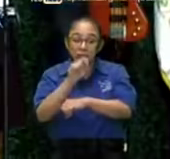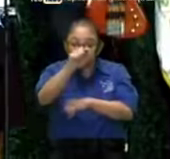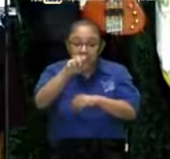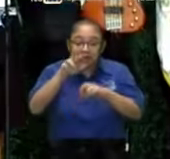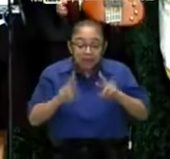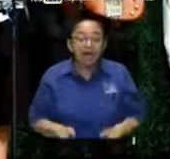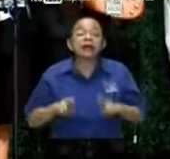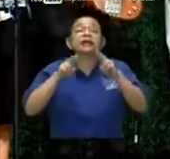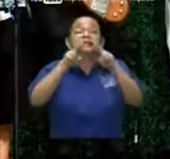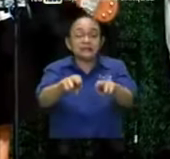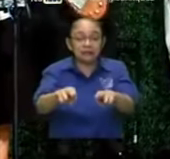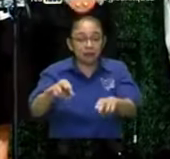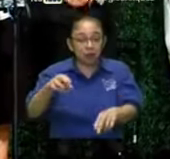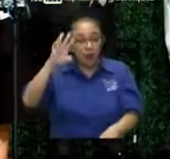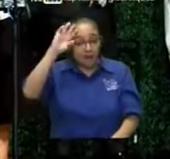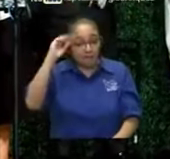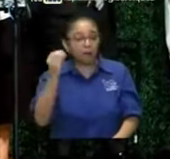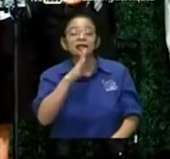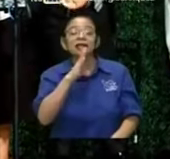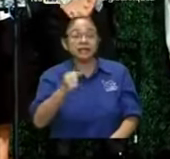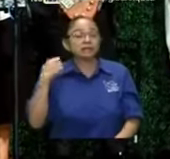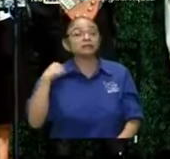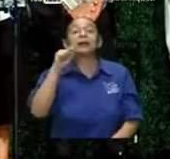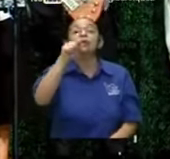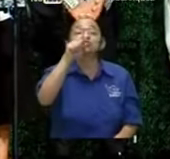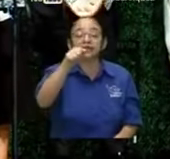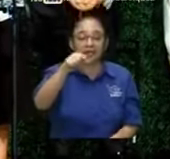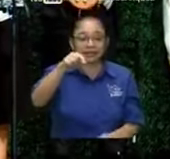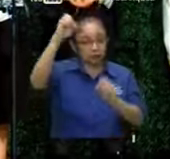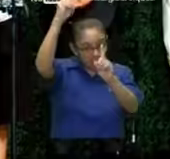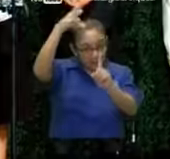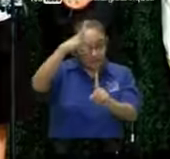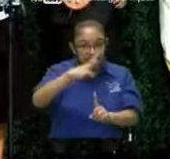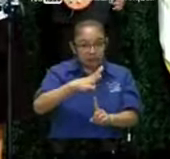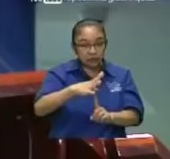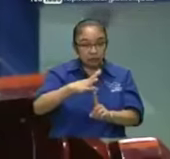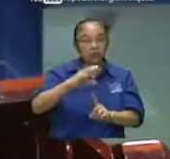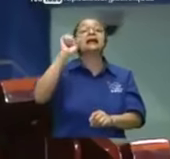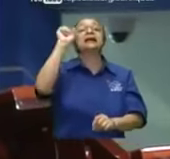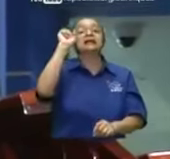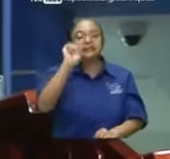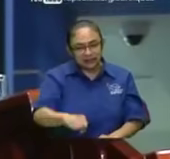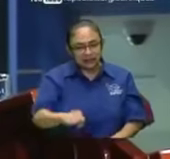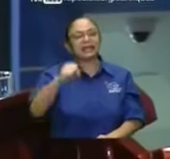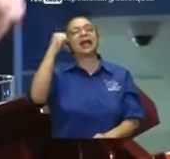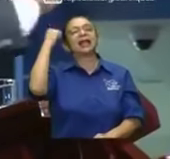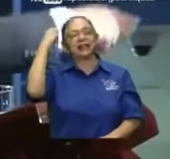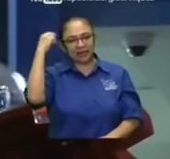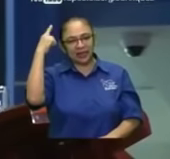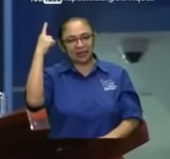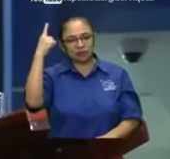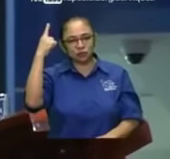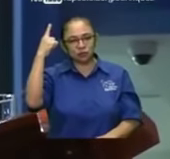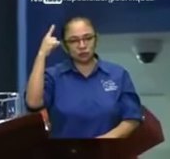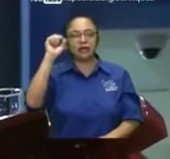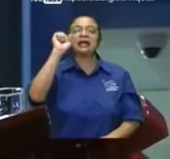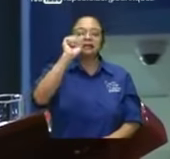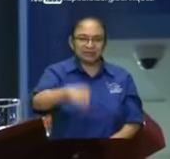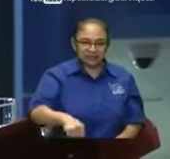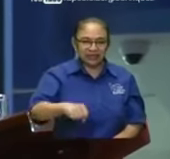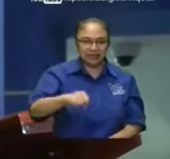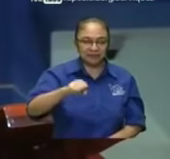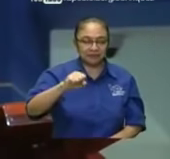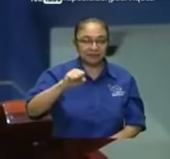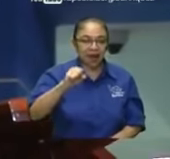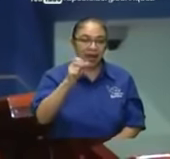no lo quieren. Entonces él dice, me voy a los gentiles, ellos sí van a entender. Ellos iban a